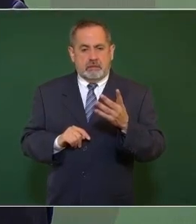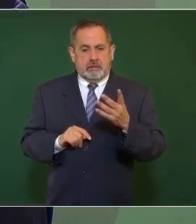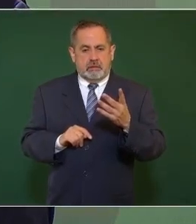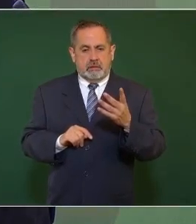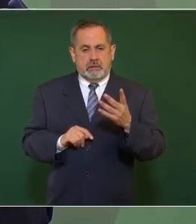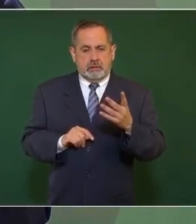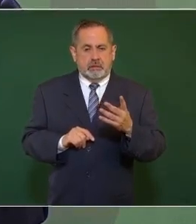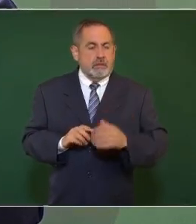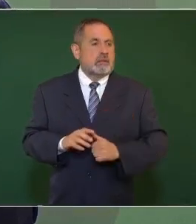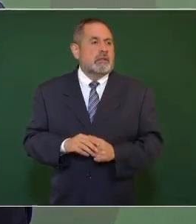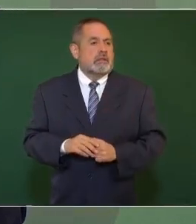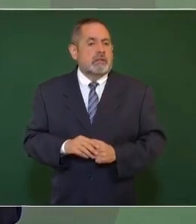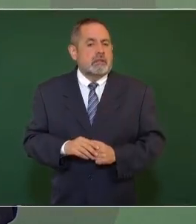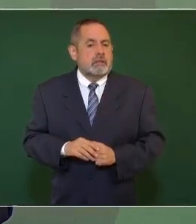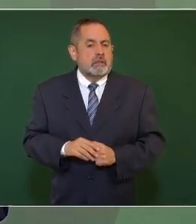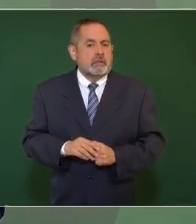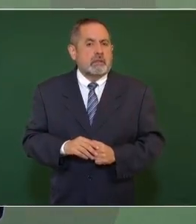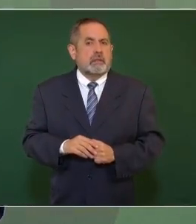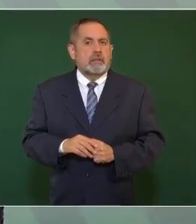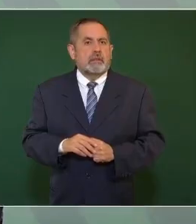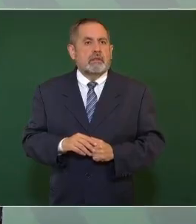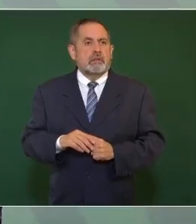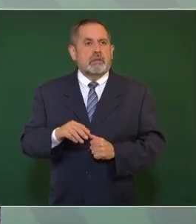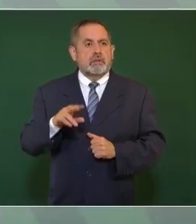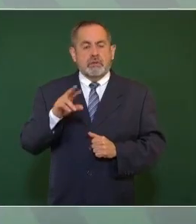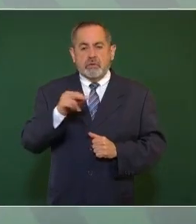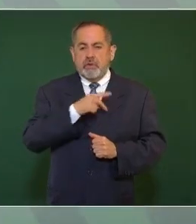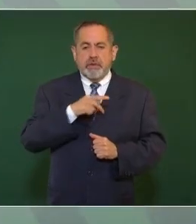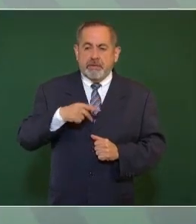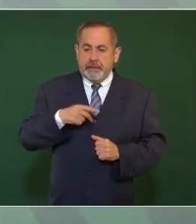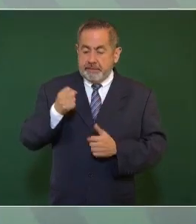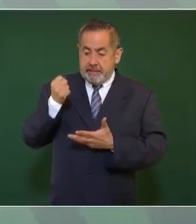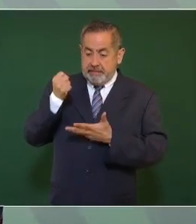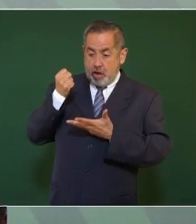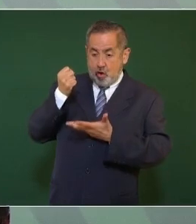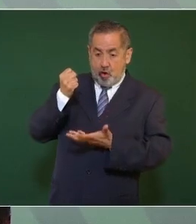no se dé el recurso, el presupuesto,